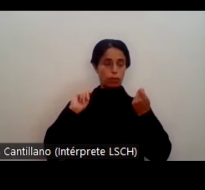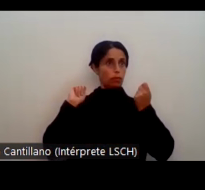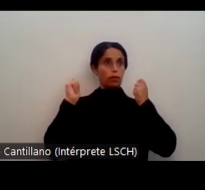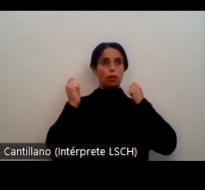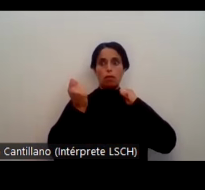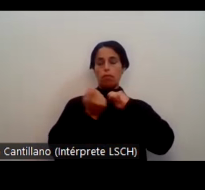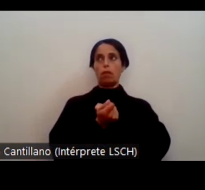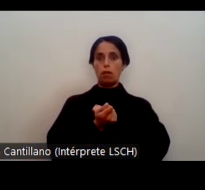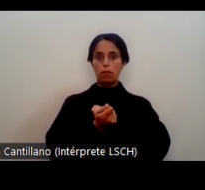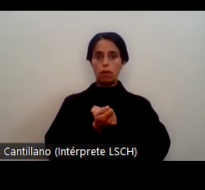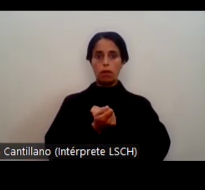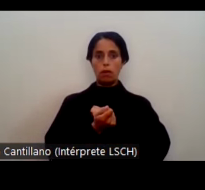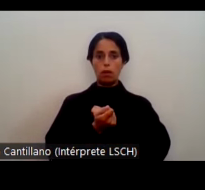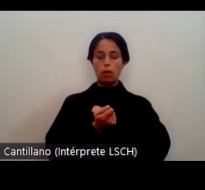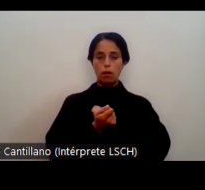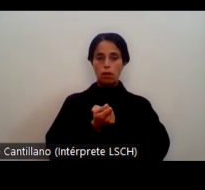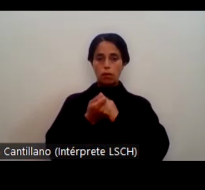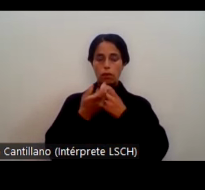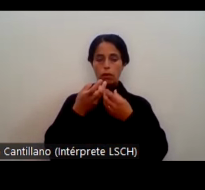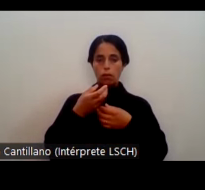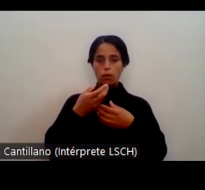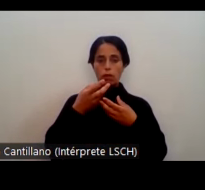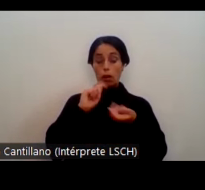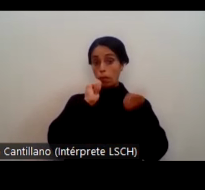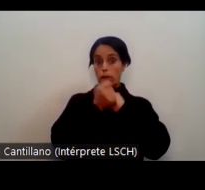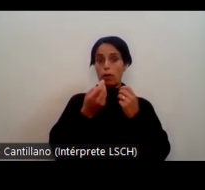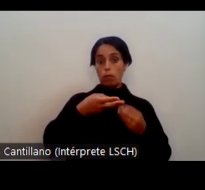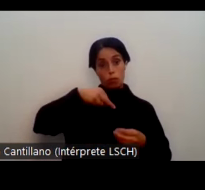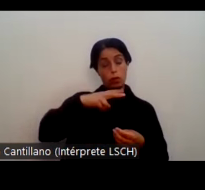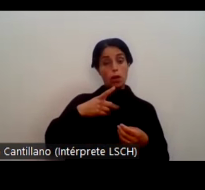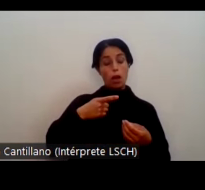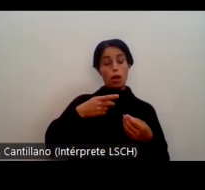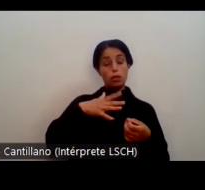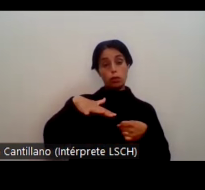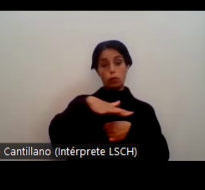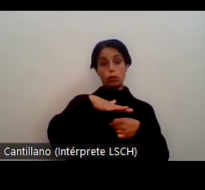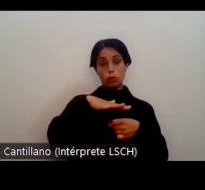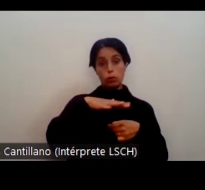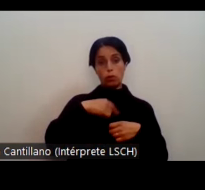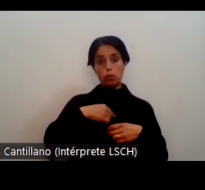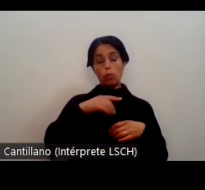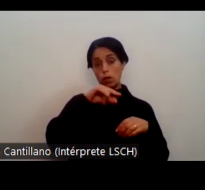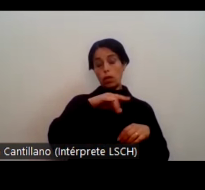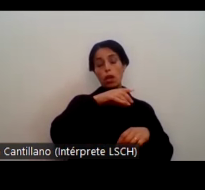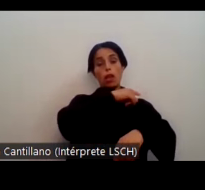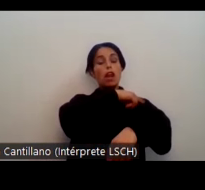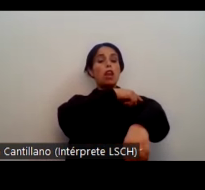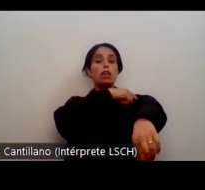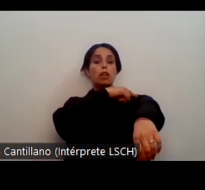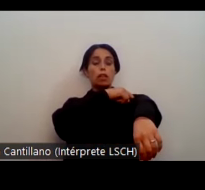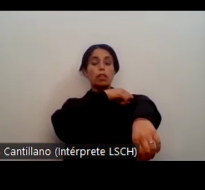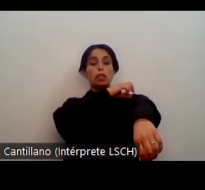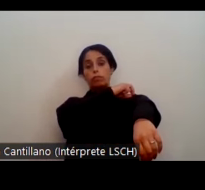transformación del chamán, en este caso, en nuestro caso andino o surandino, centro surandino, es la